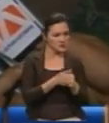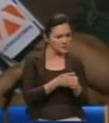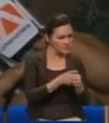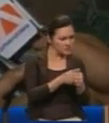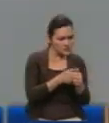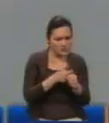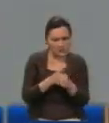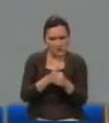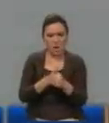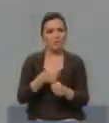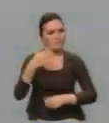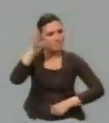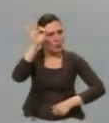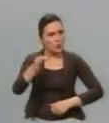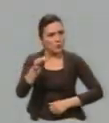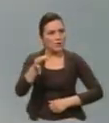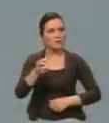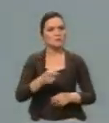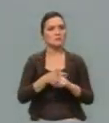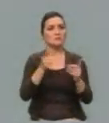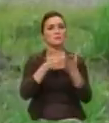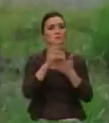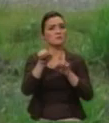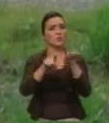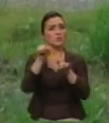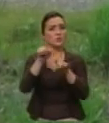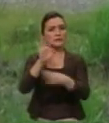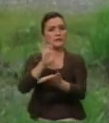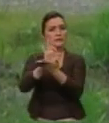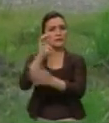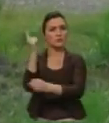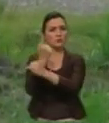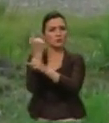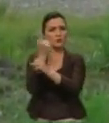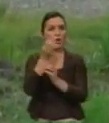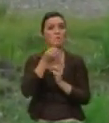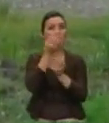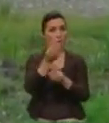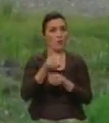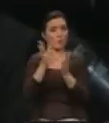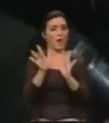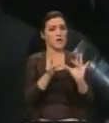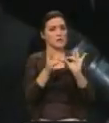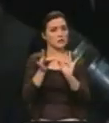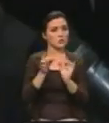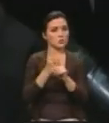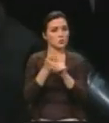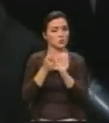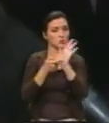como corresponde. Sobre el accidente aéreo, algunos testigos del hecho narraron cómo lo vivieron.